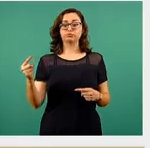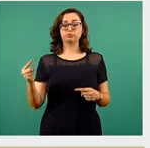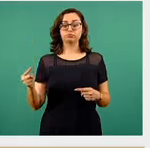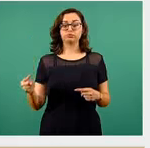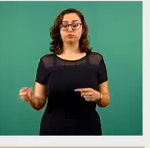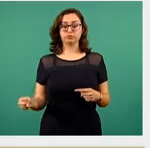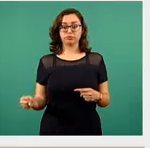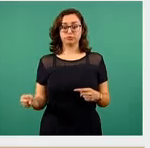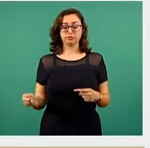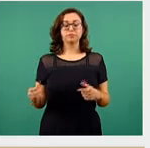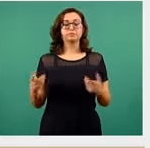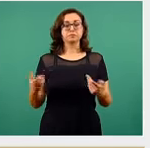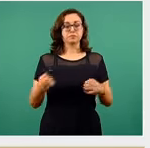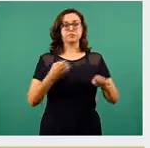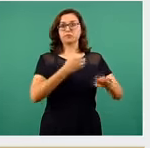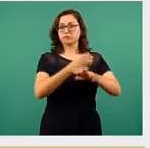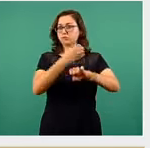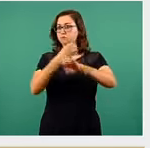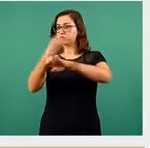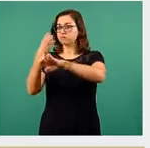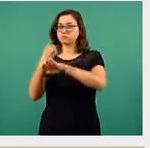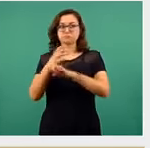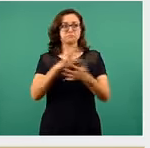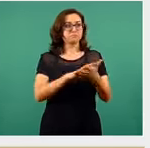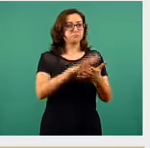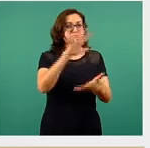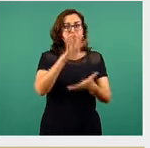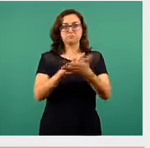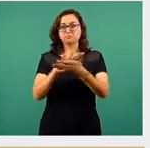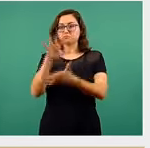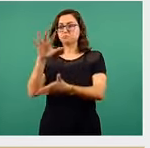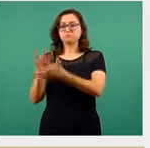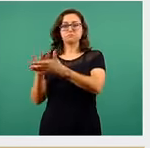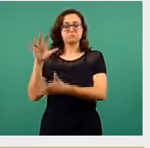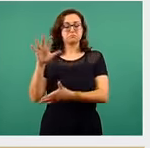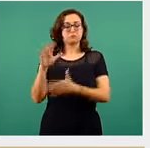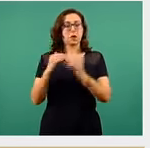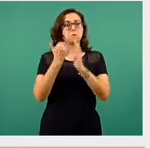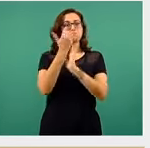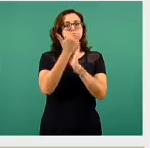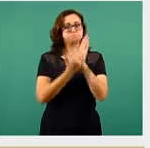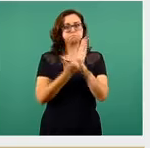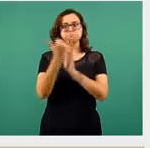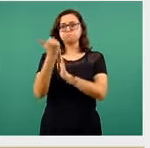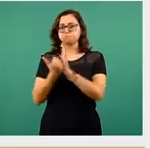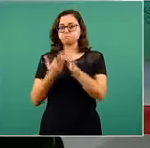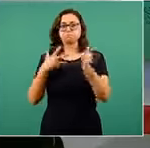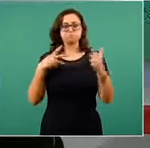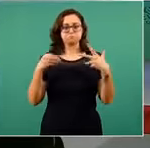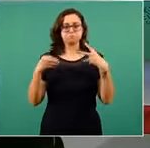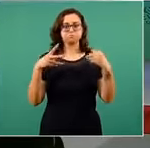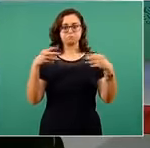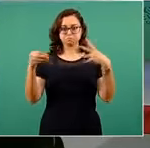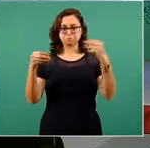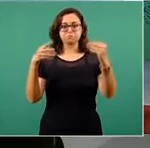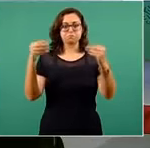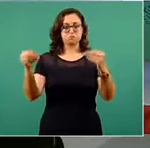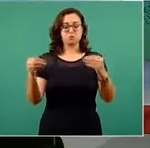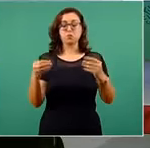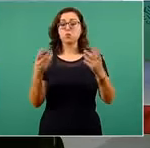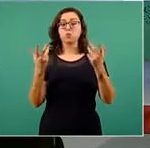estados sigue, continúa, y además está llegando cerca de el valle. En muchas